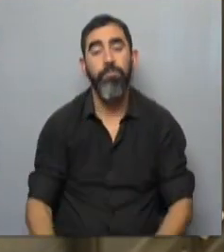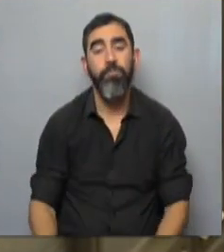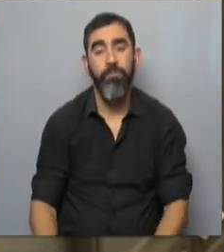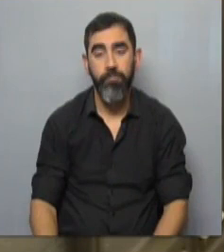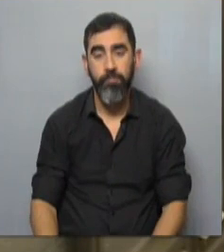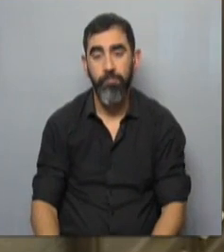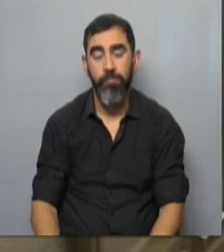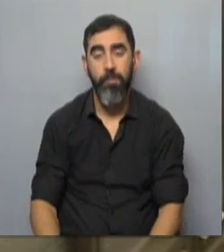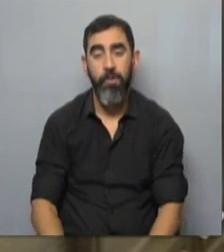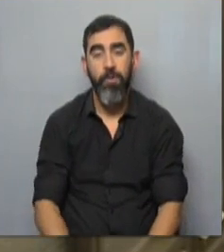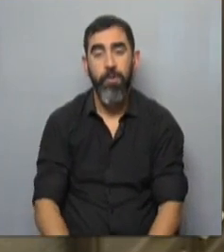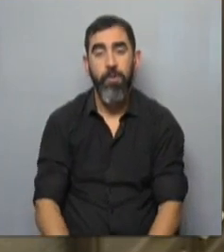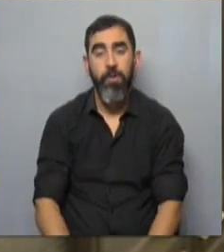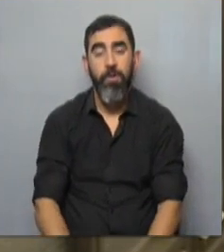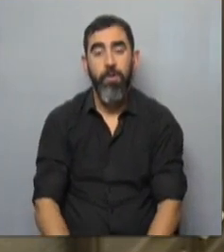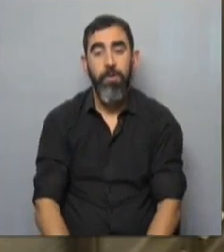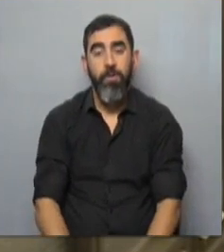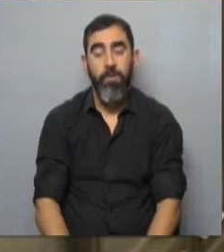Ciudad.